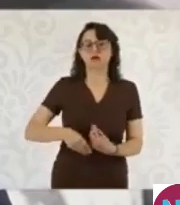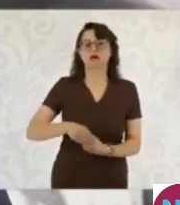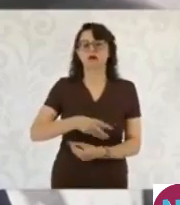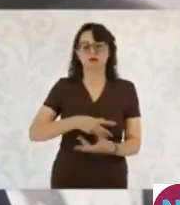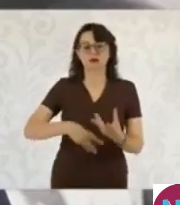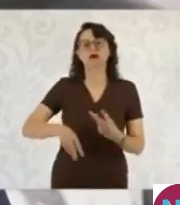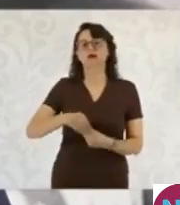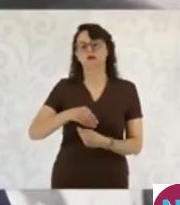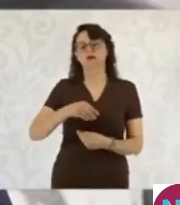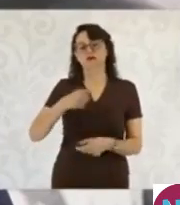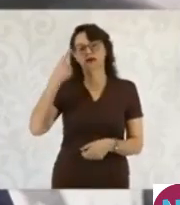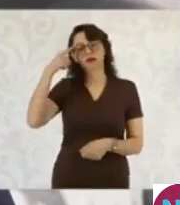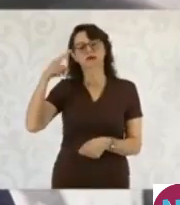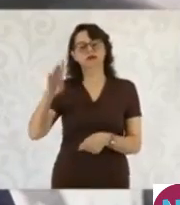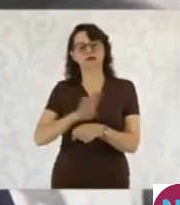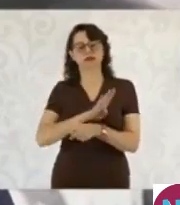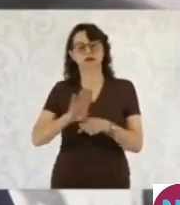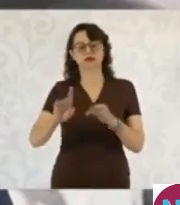México en el sector salud.